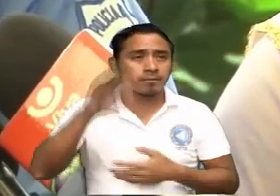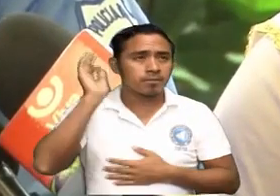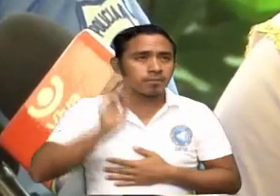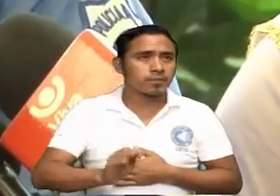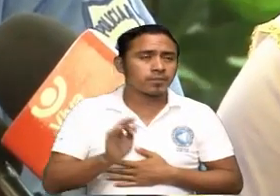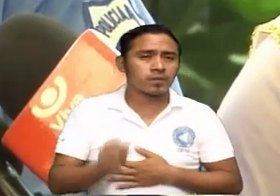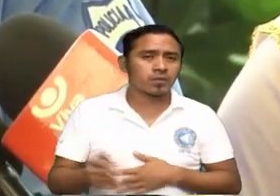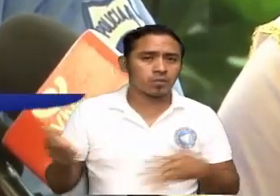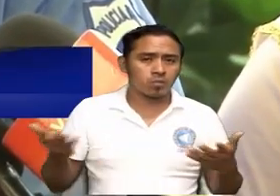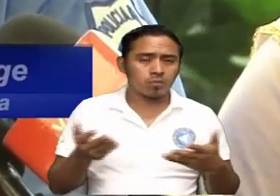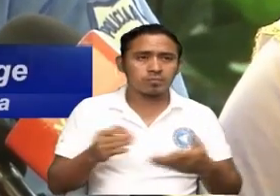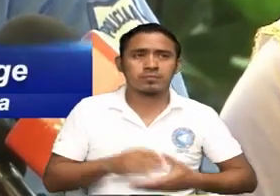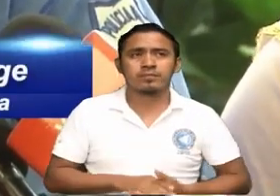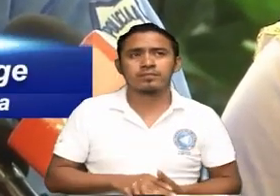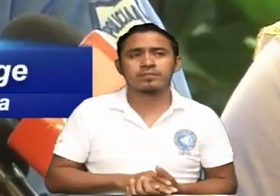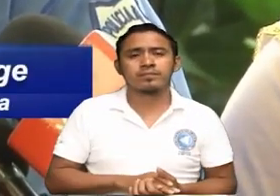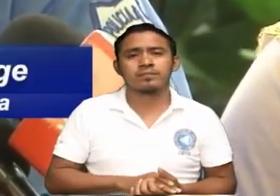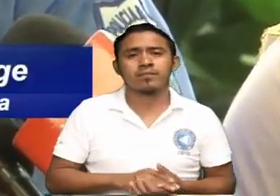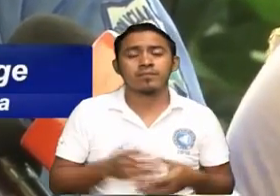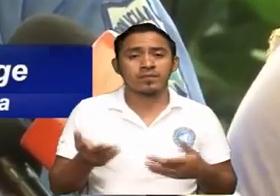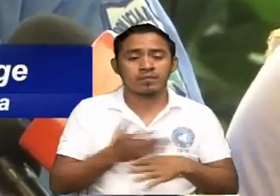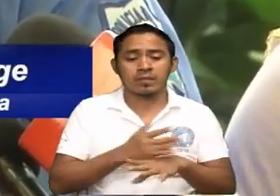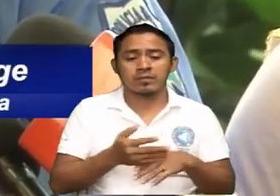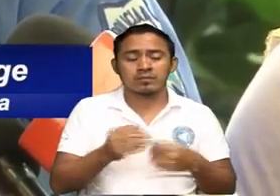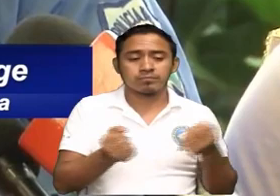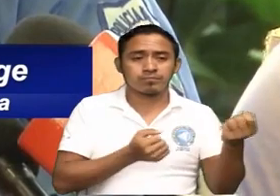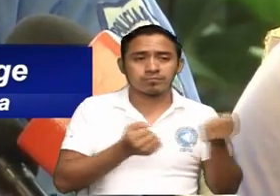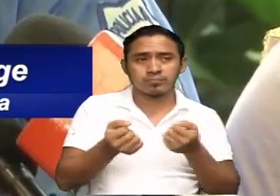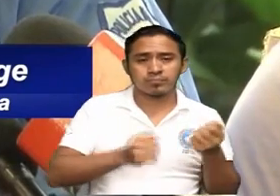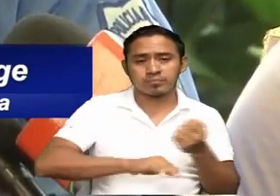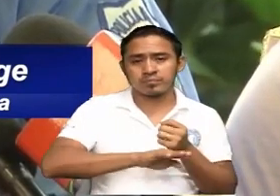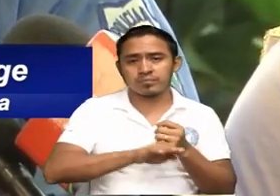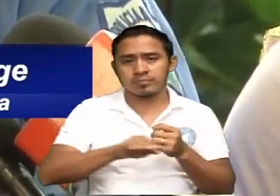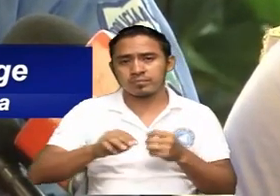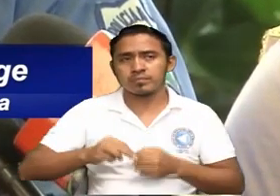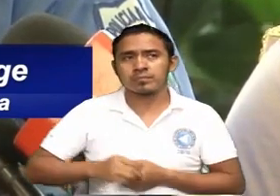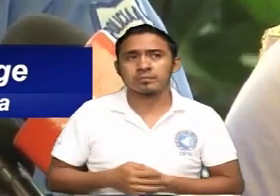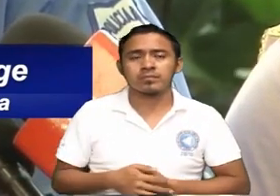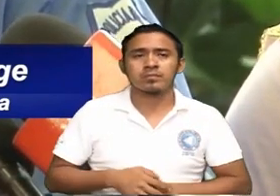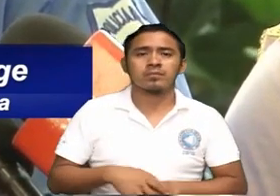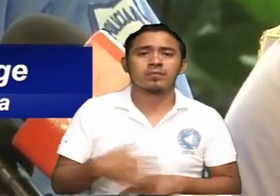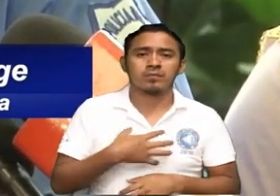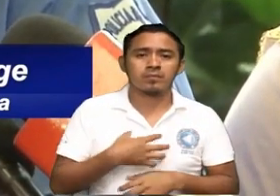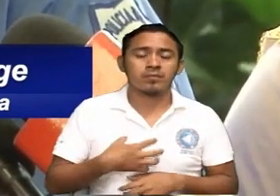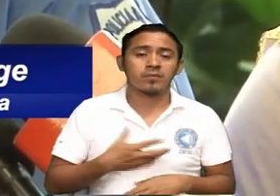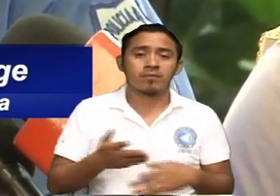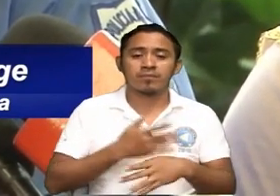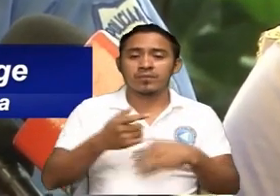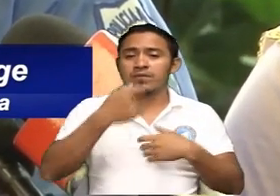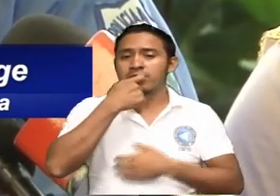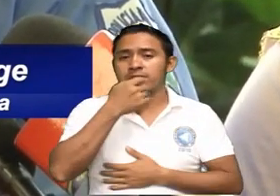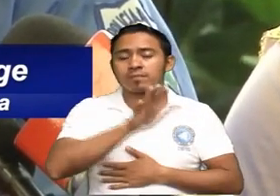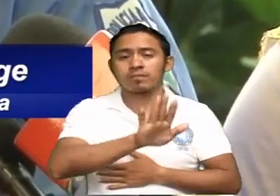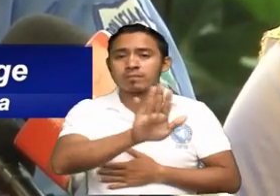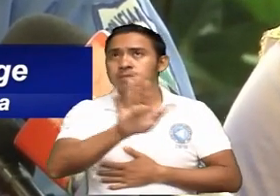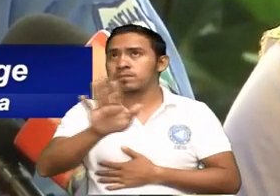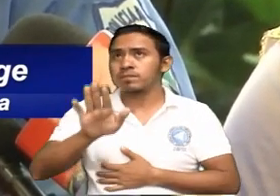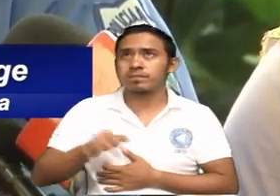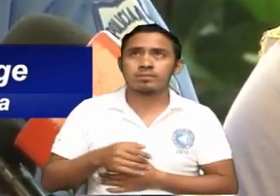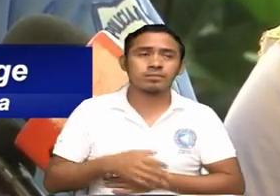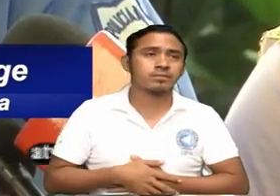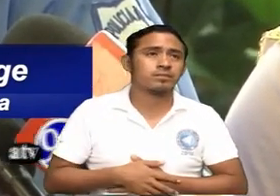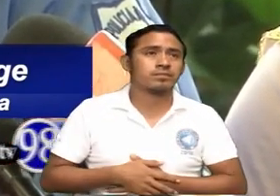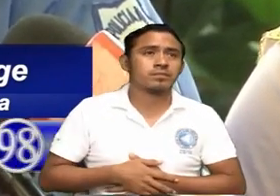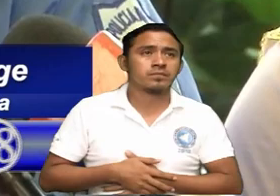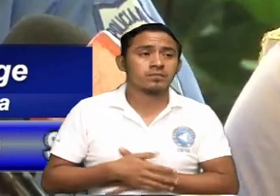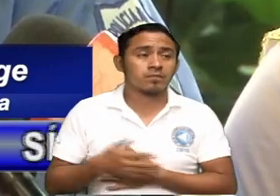de acceso de vehículos y personas con la regulación operativa del tránsito. Ahí solicitamos